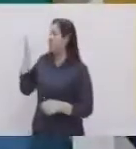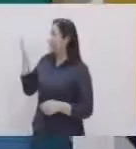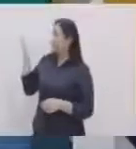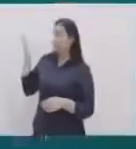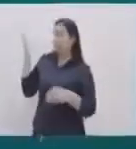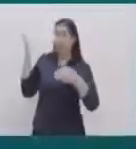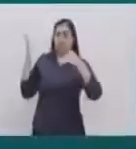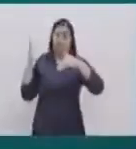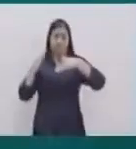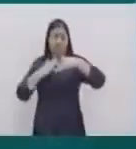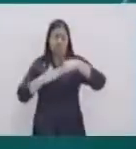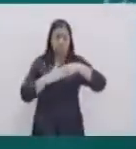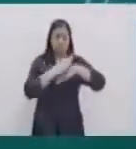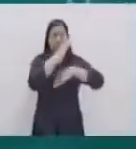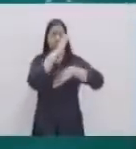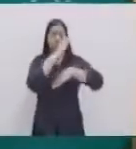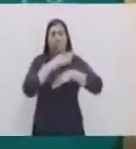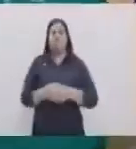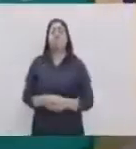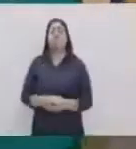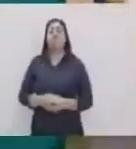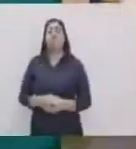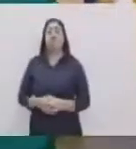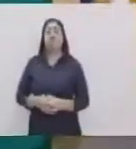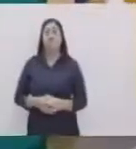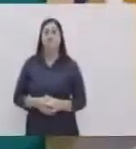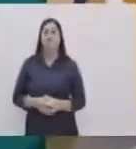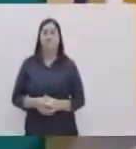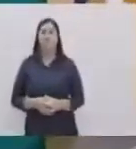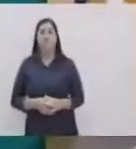acá, del tamaño de B.